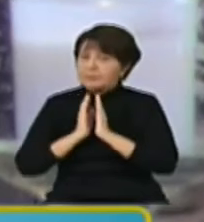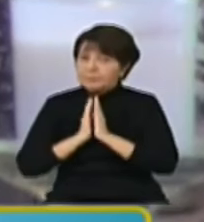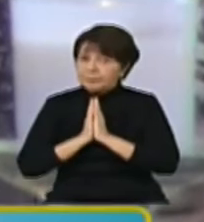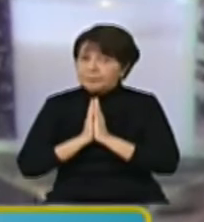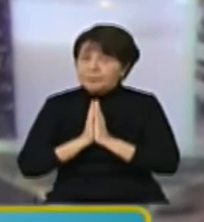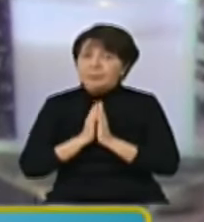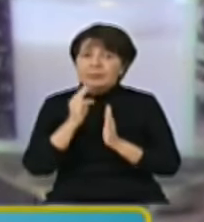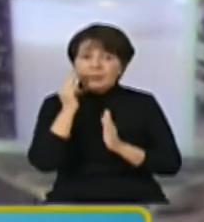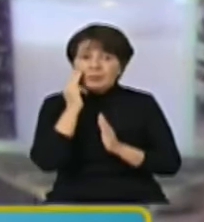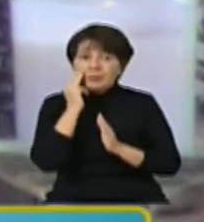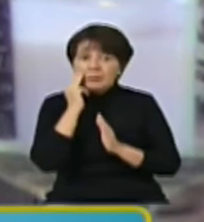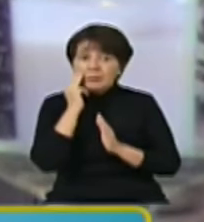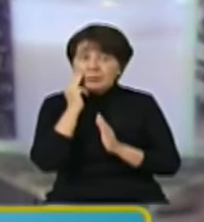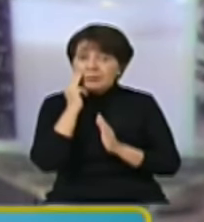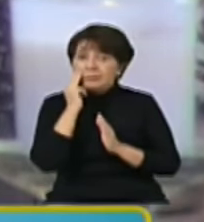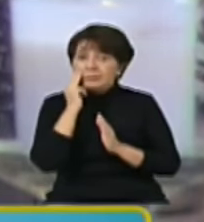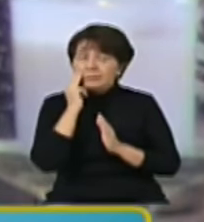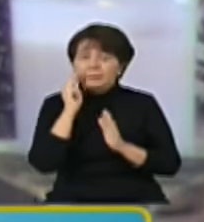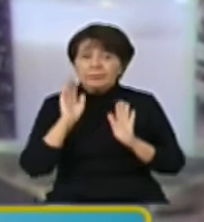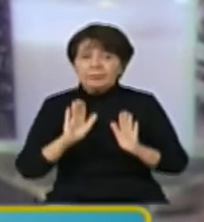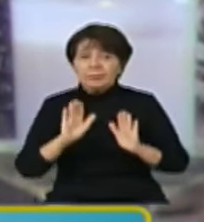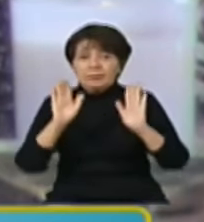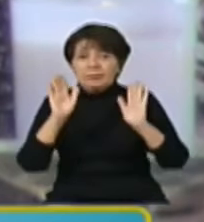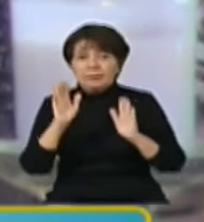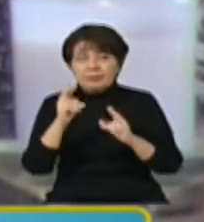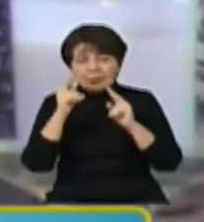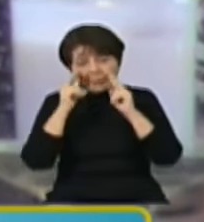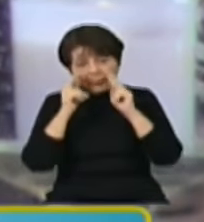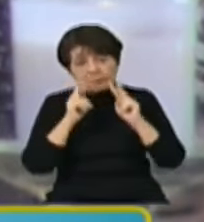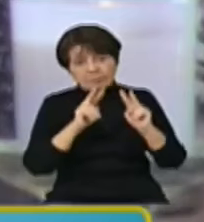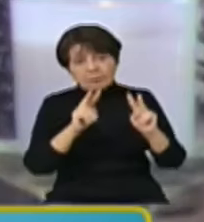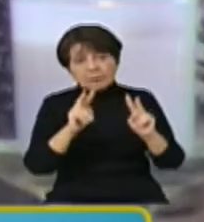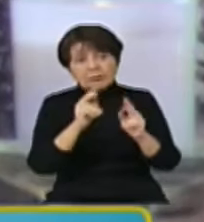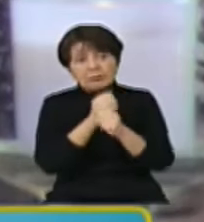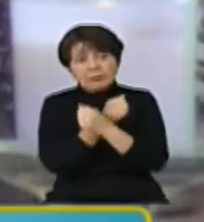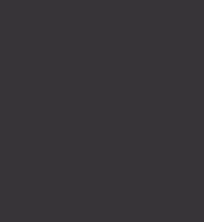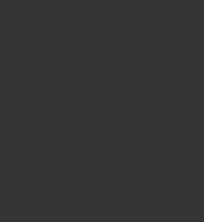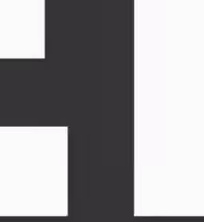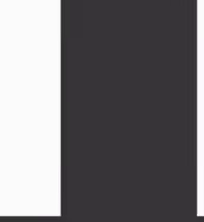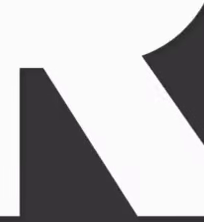la Madre Clementísima de ojos misericordiosos.